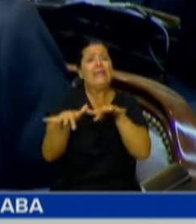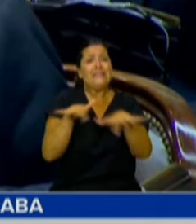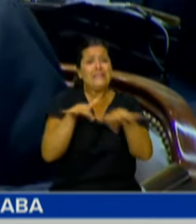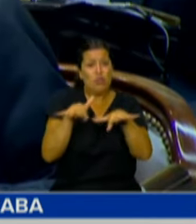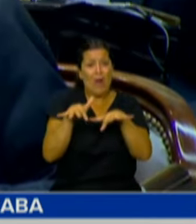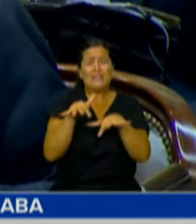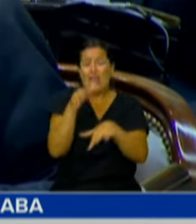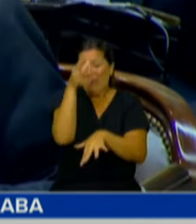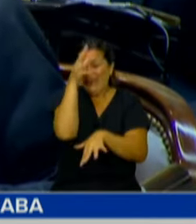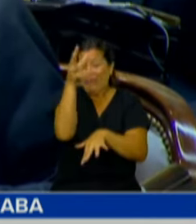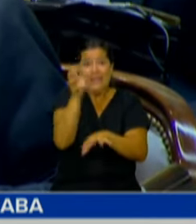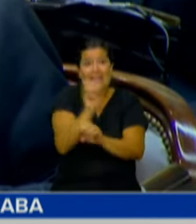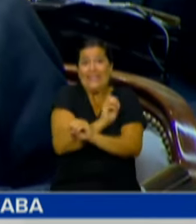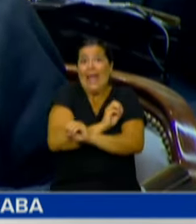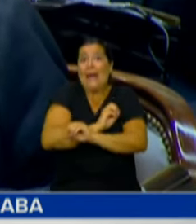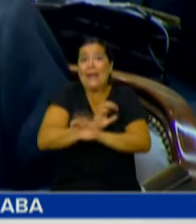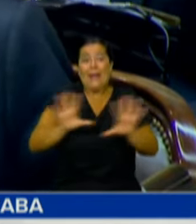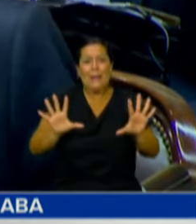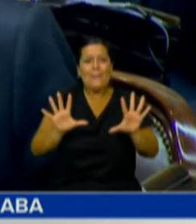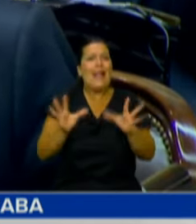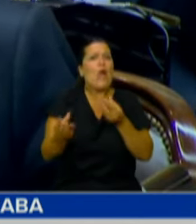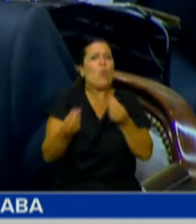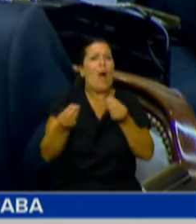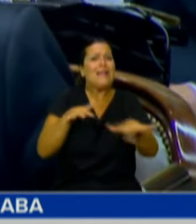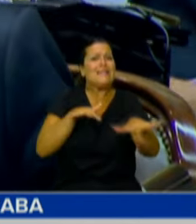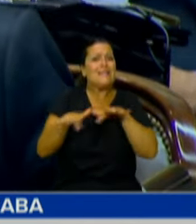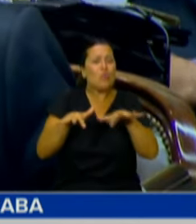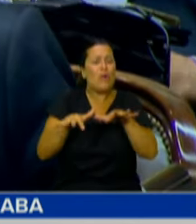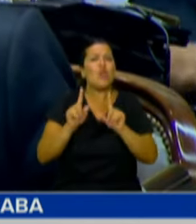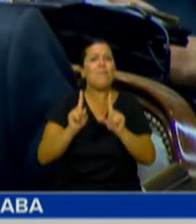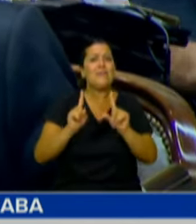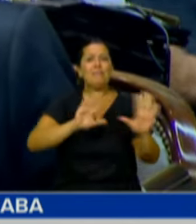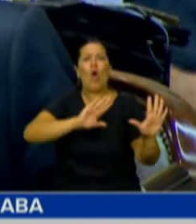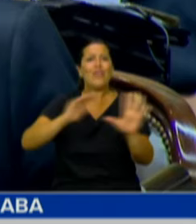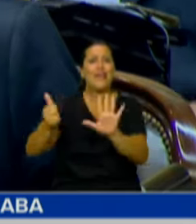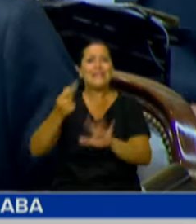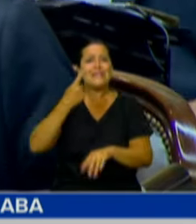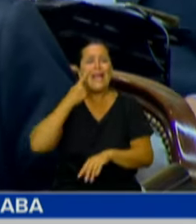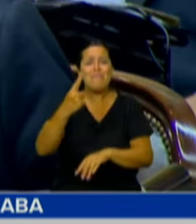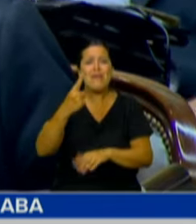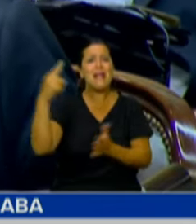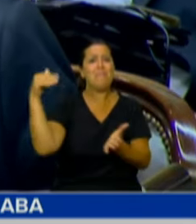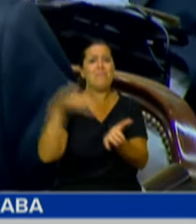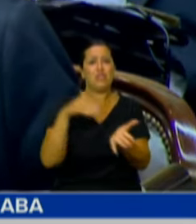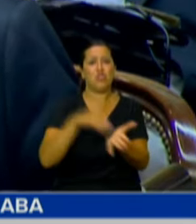usted sabe que fue una ley